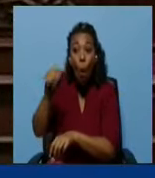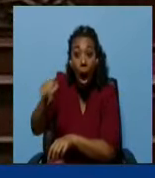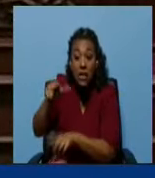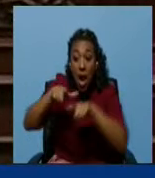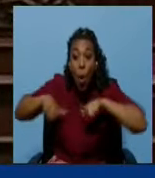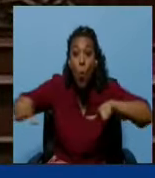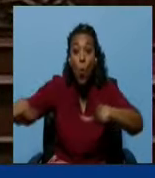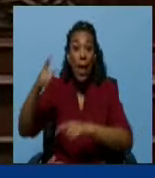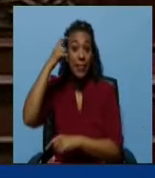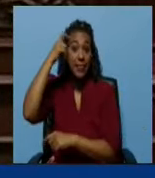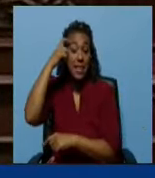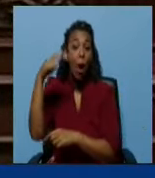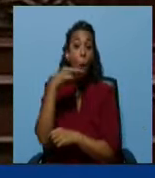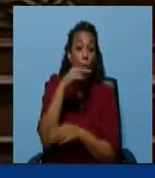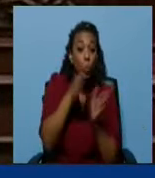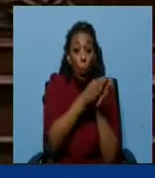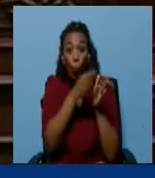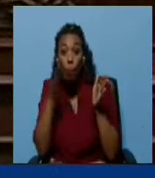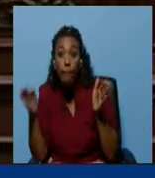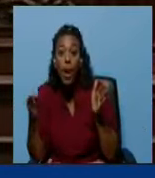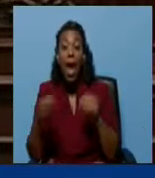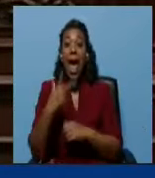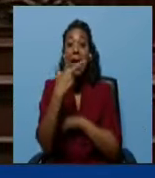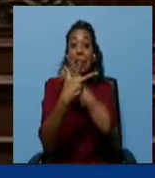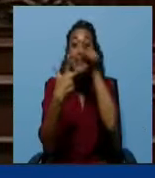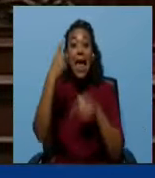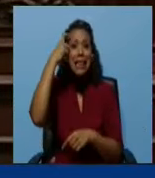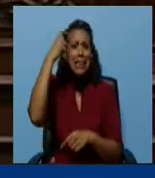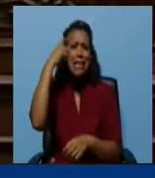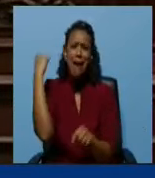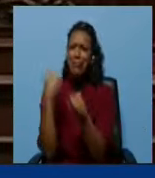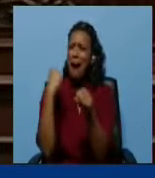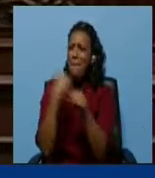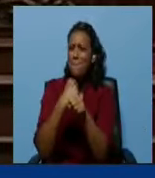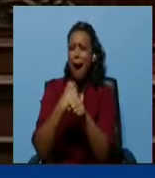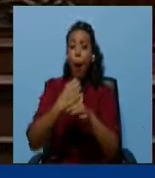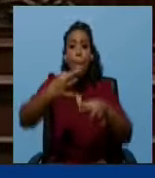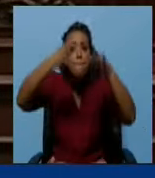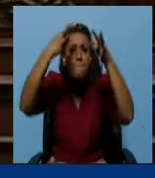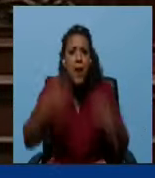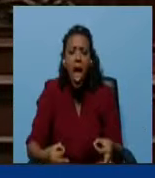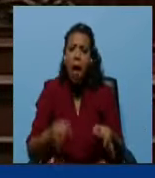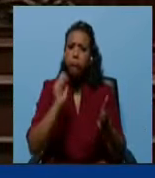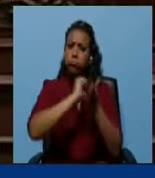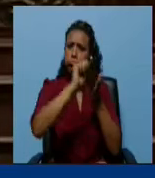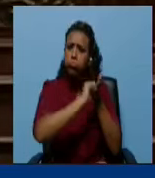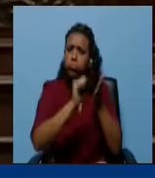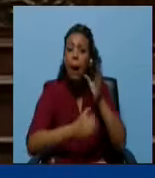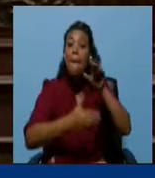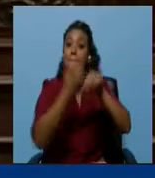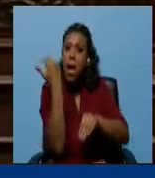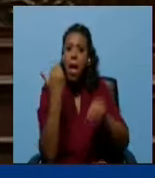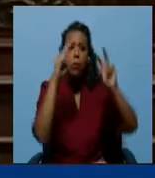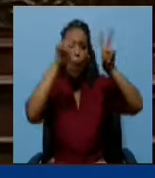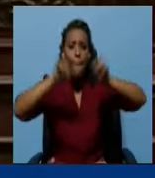en ese congreso, en 3 días de una jornada bien preparada desde el punto de vista